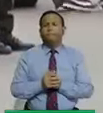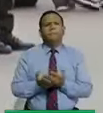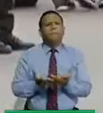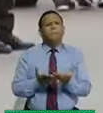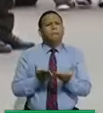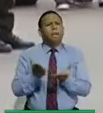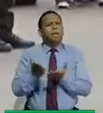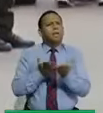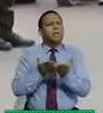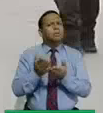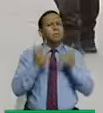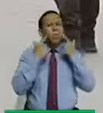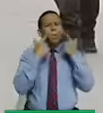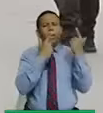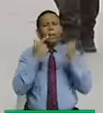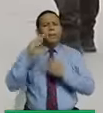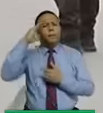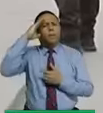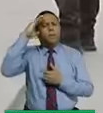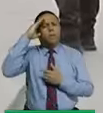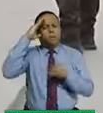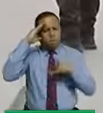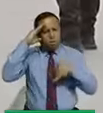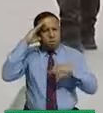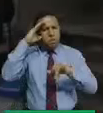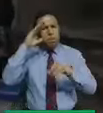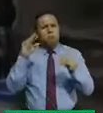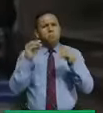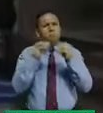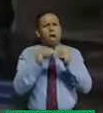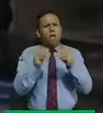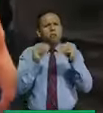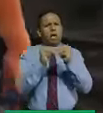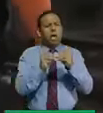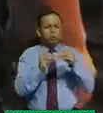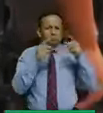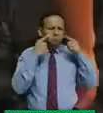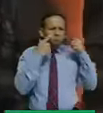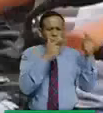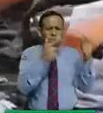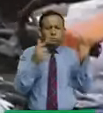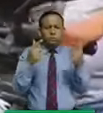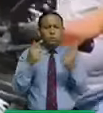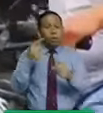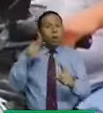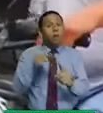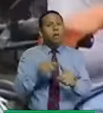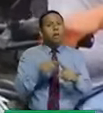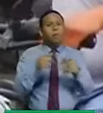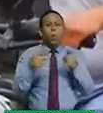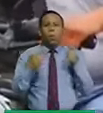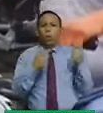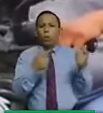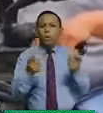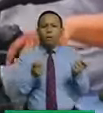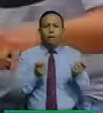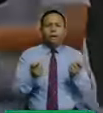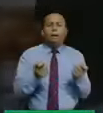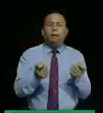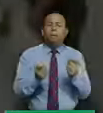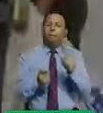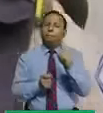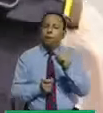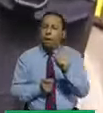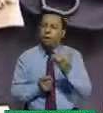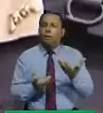servicio preventivo de la policía redobla los operativos de control para tratar de mitigar el cometimiento de este delito, aunque